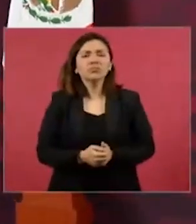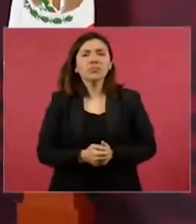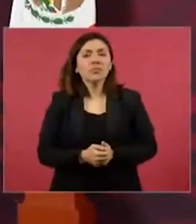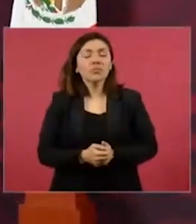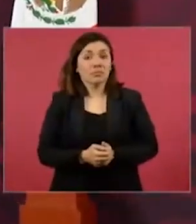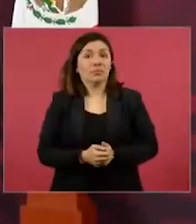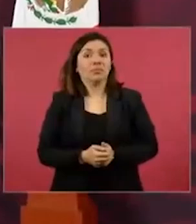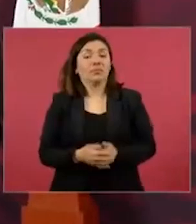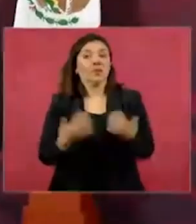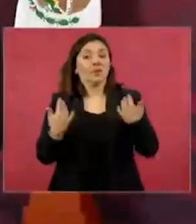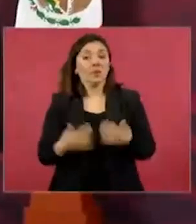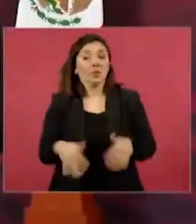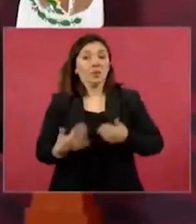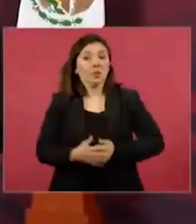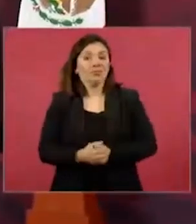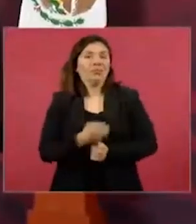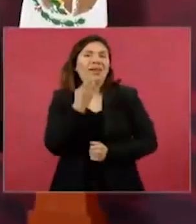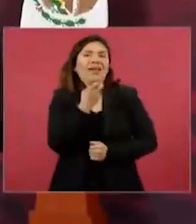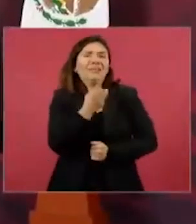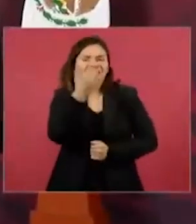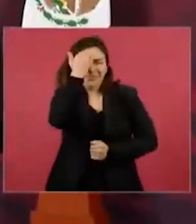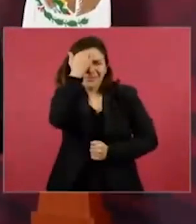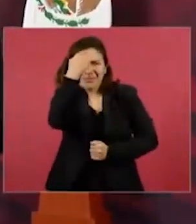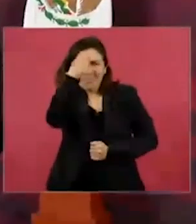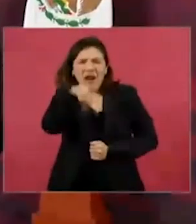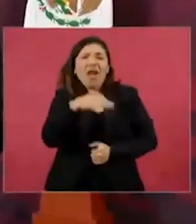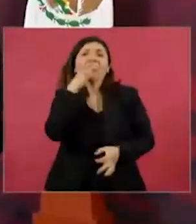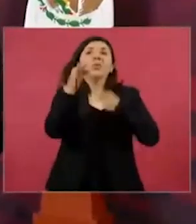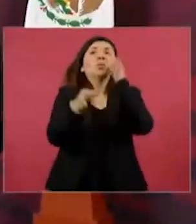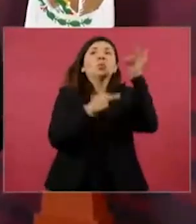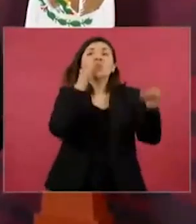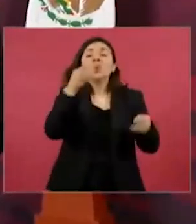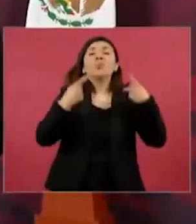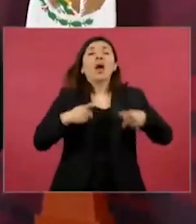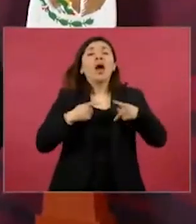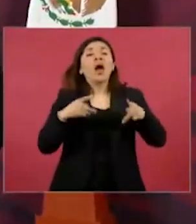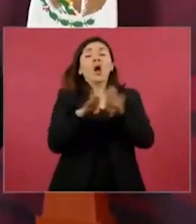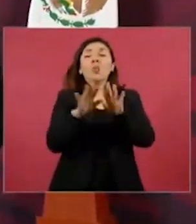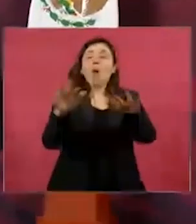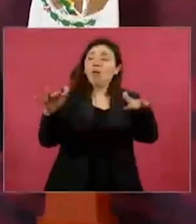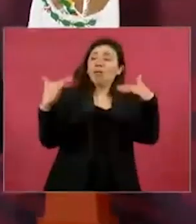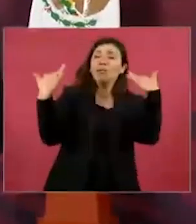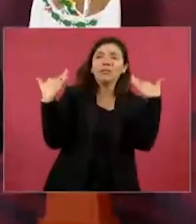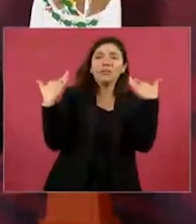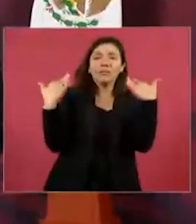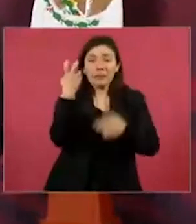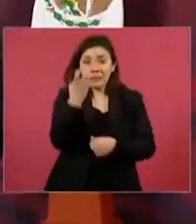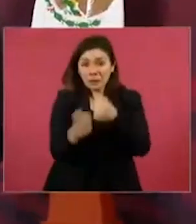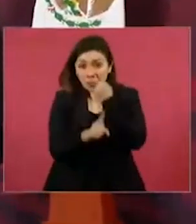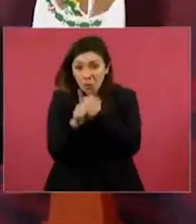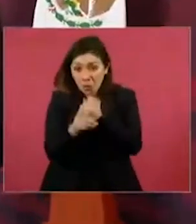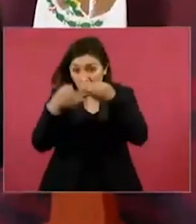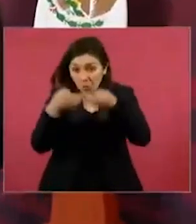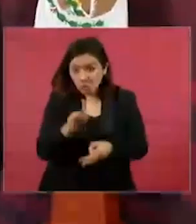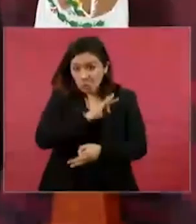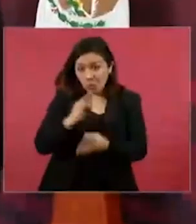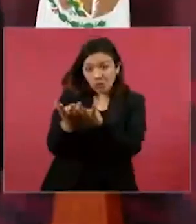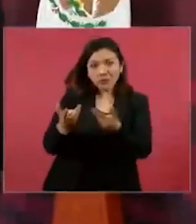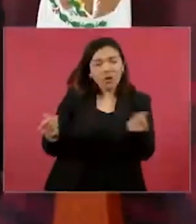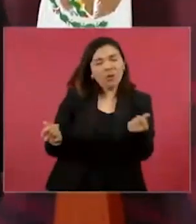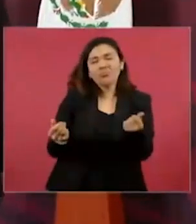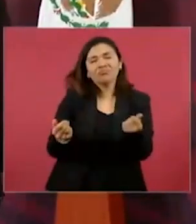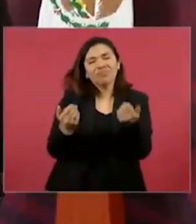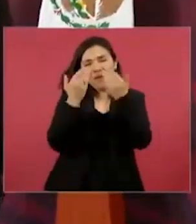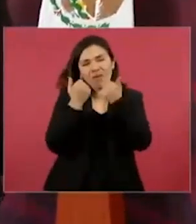su local comercial, de tal suerte que para este propósito, para la reconstrucción de Acapulco, se han dispersado más de 12